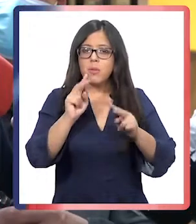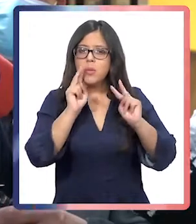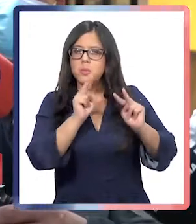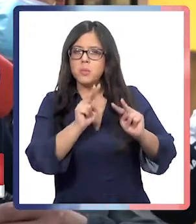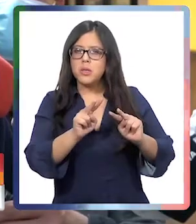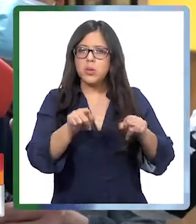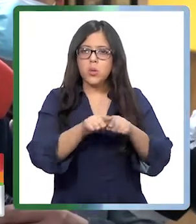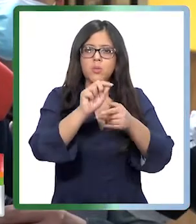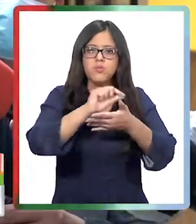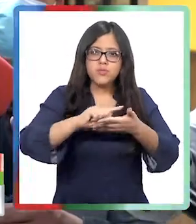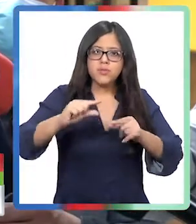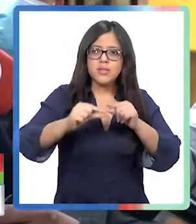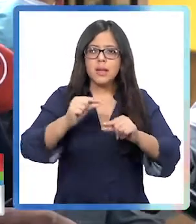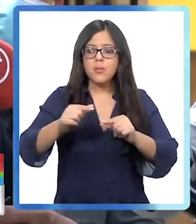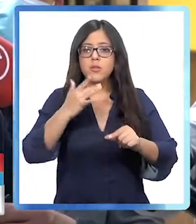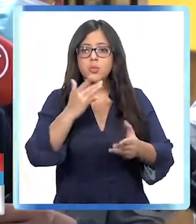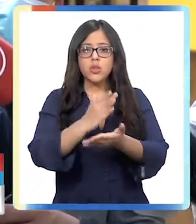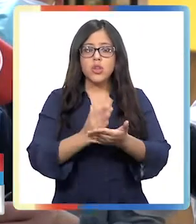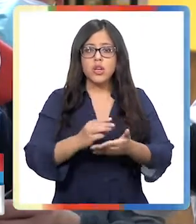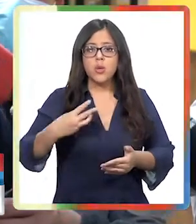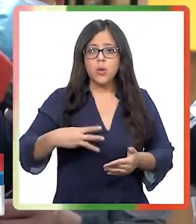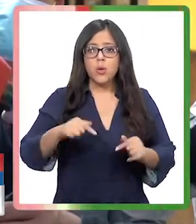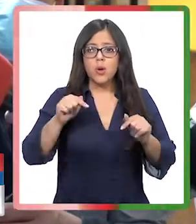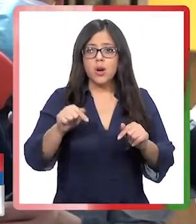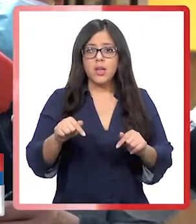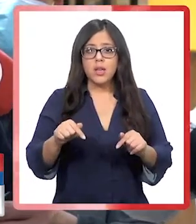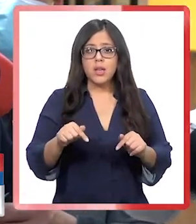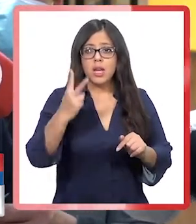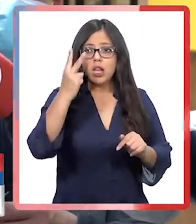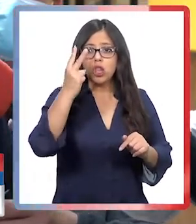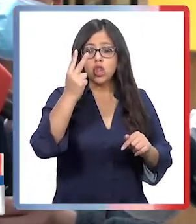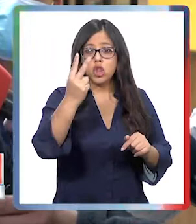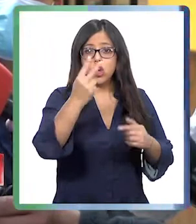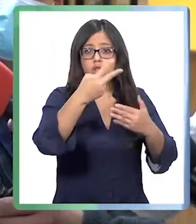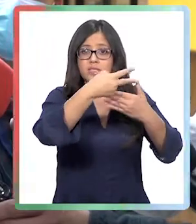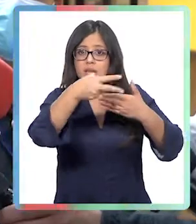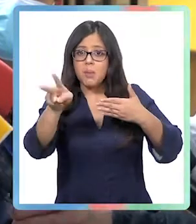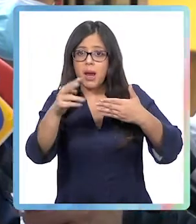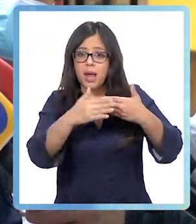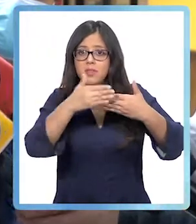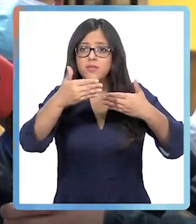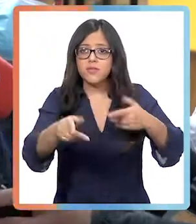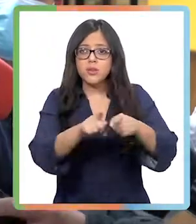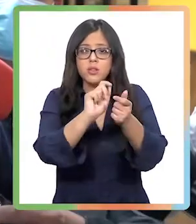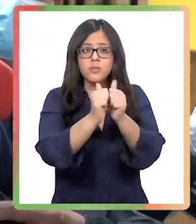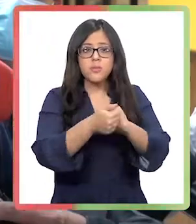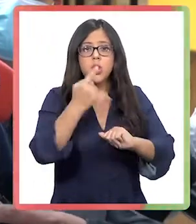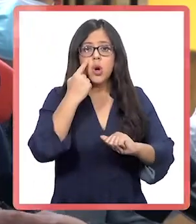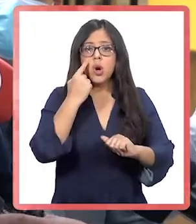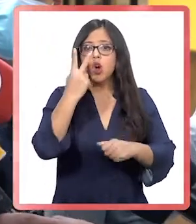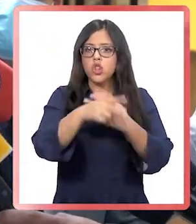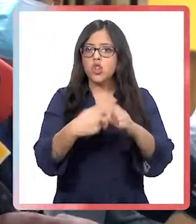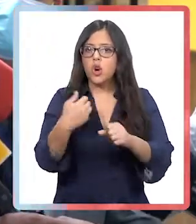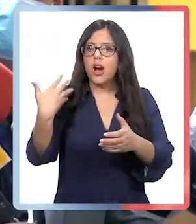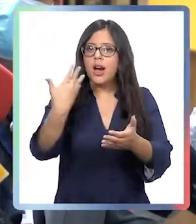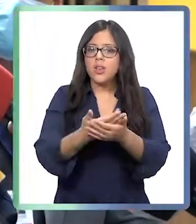hemos pedido que en los colegios municipales al menos no tengo dos semanas más para poder acomodar nosotros hay que recordar que son dos